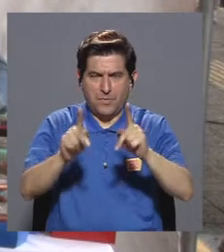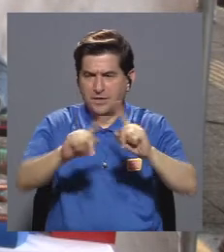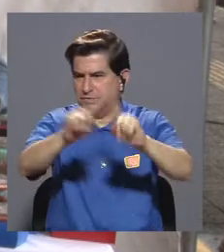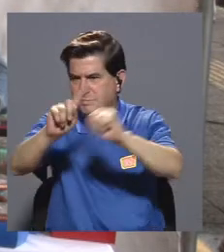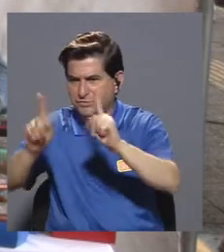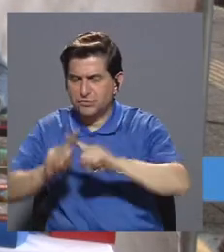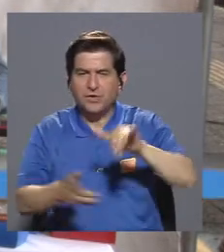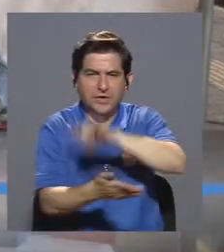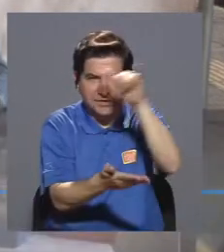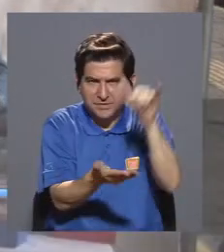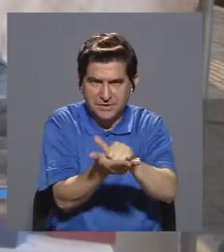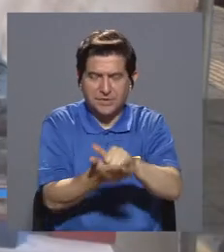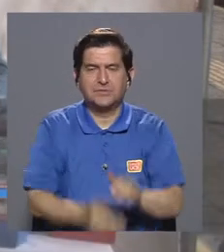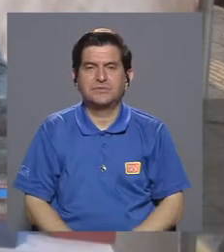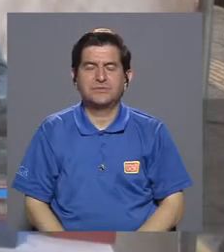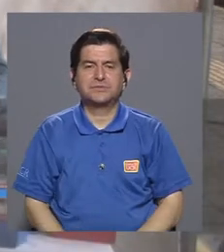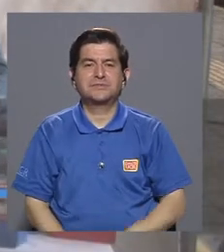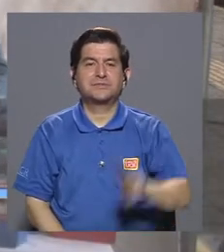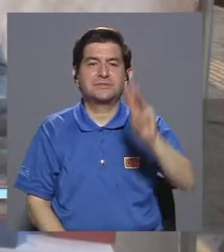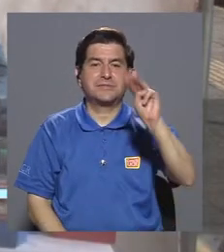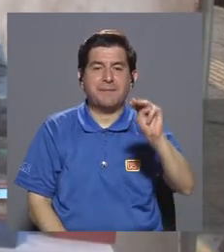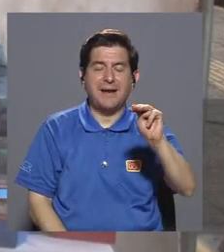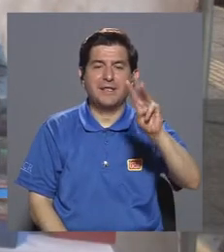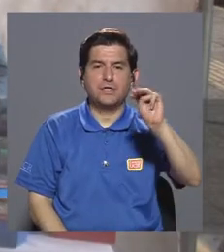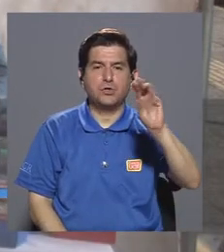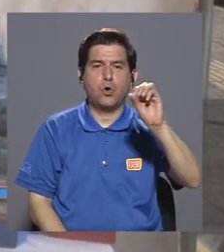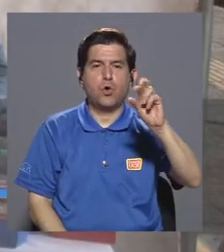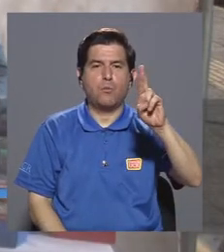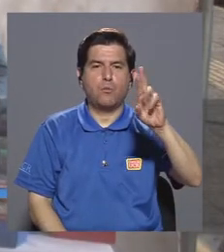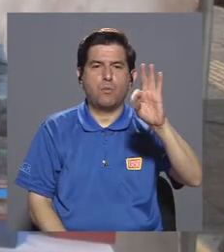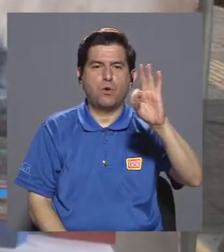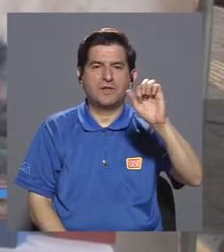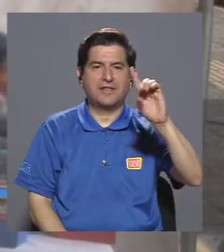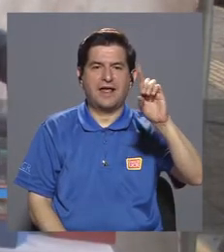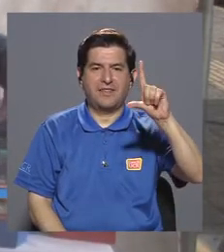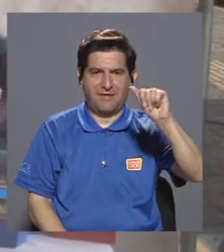personajes de San José, como Marito Mortadela,